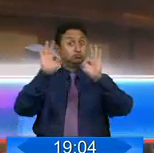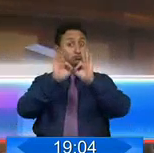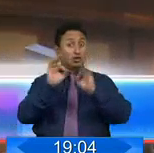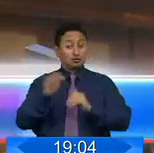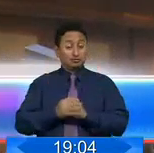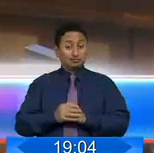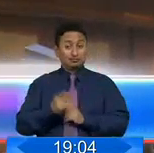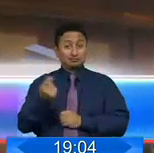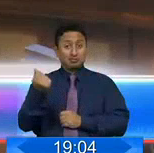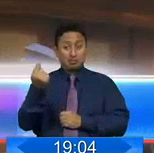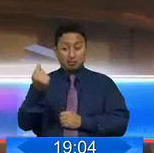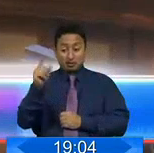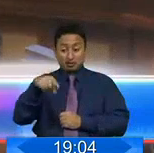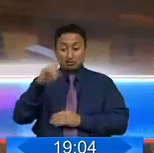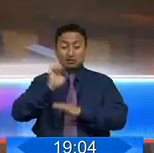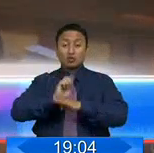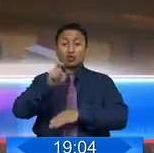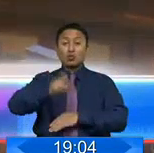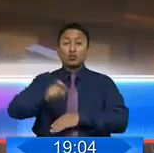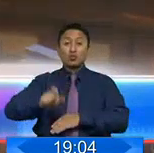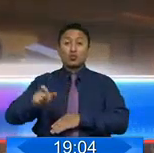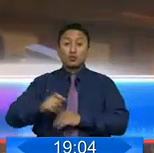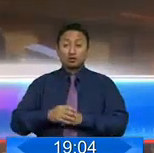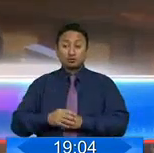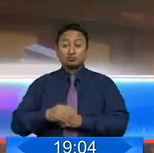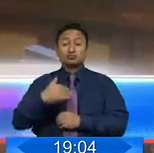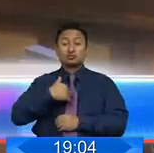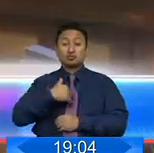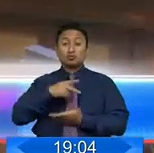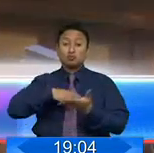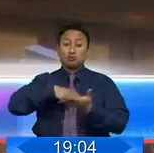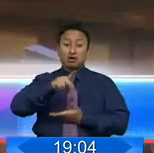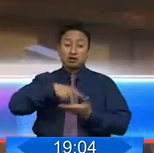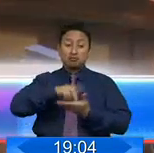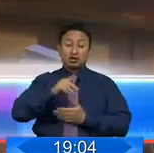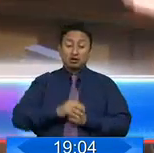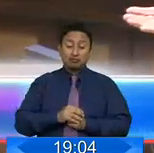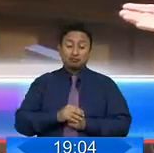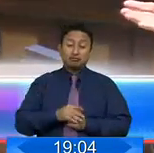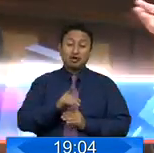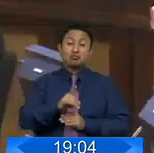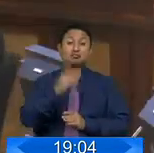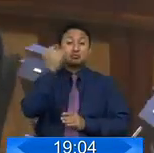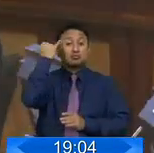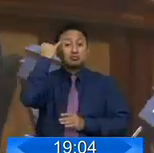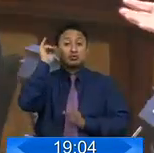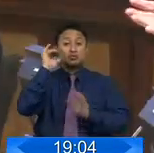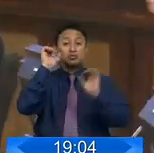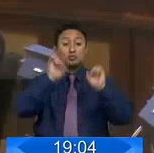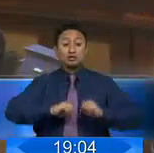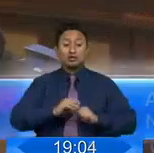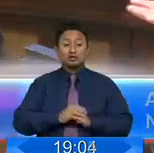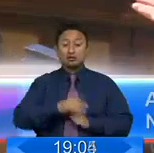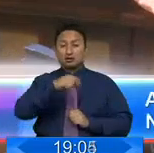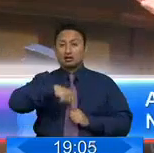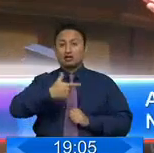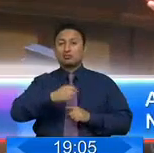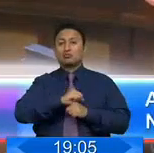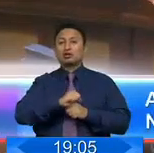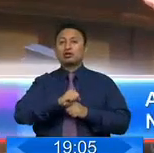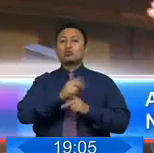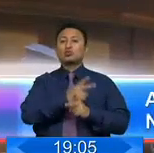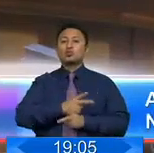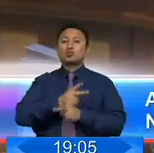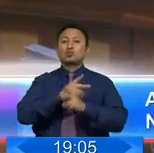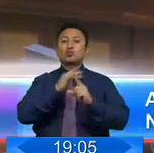que los ecuatorianos contribuimos para que supuestamente se dé una práctica de cuidado